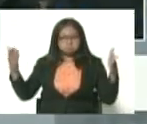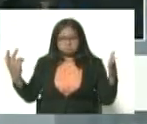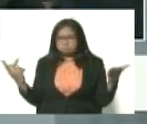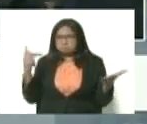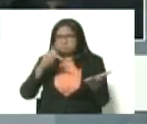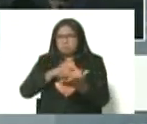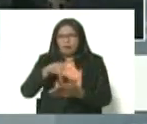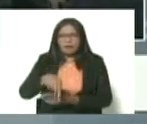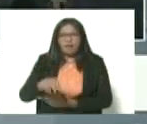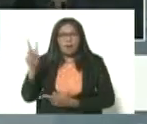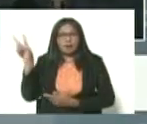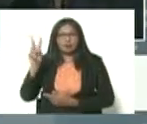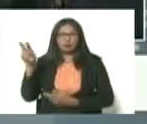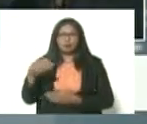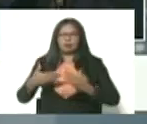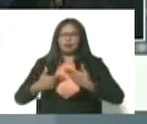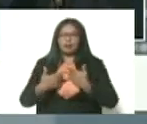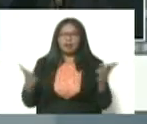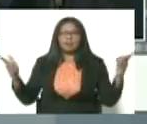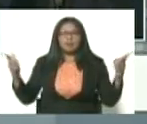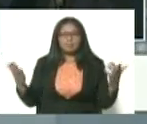Venezuela para que ella